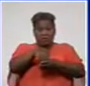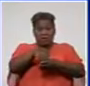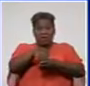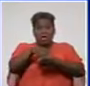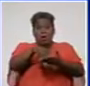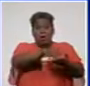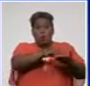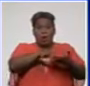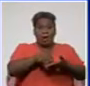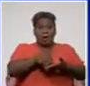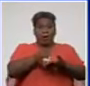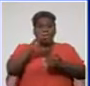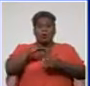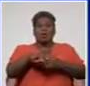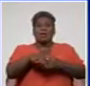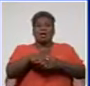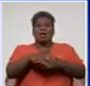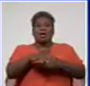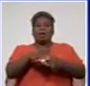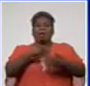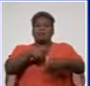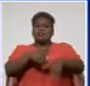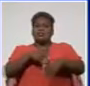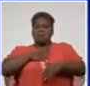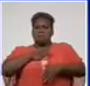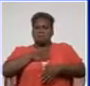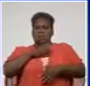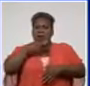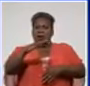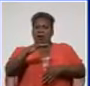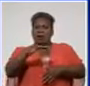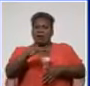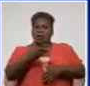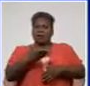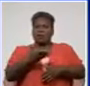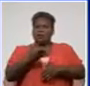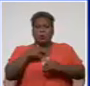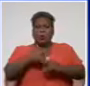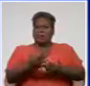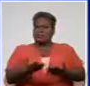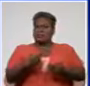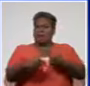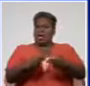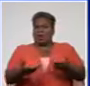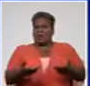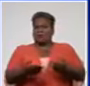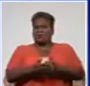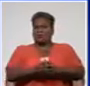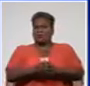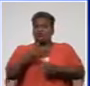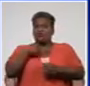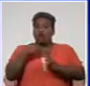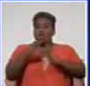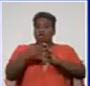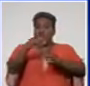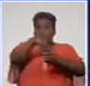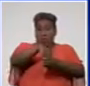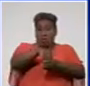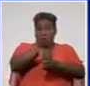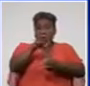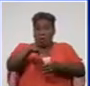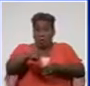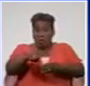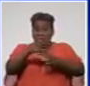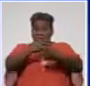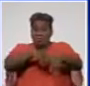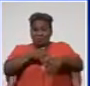su dirección del carnet de identidad. ¿Qué pueden hacer estas personas? Ya lo hemos abordado, pero quizás si usted no ha tenido la oportunidad de conocerlo a través de nuestros medios públicos, pues